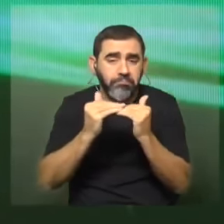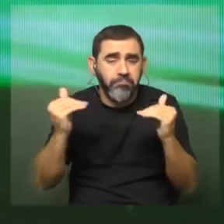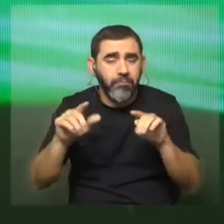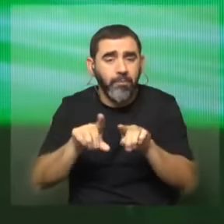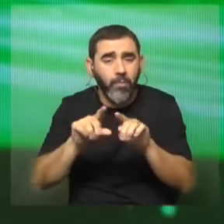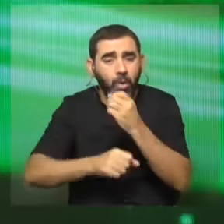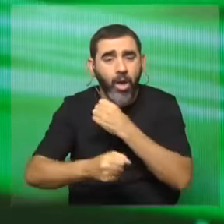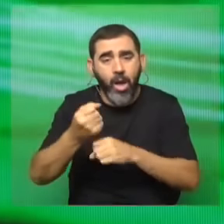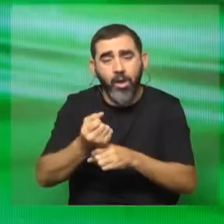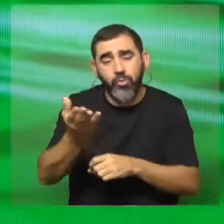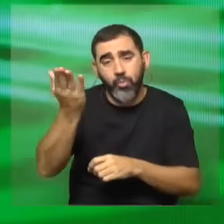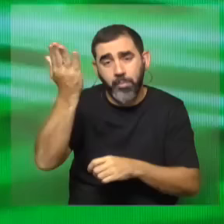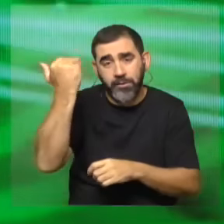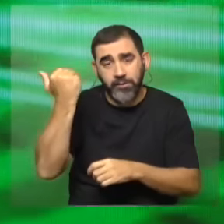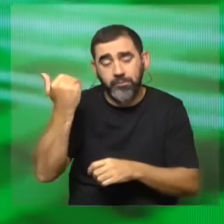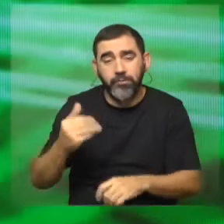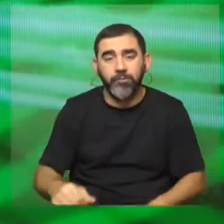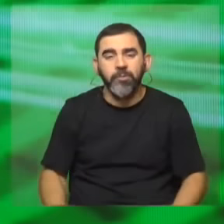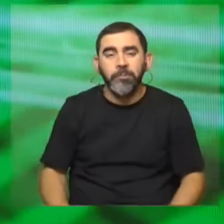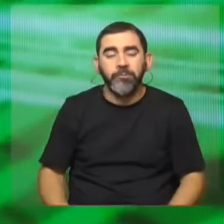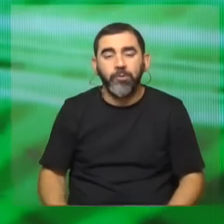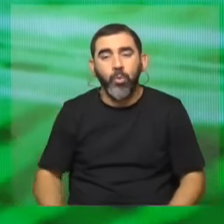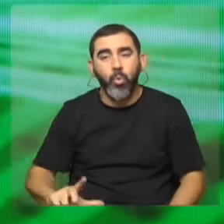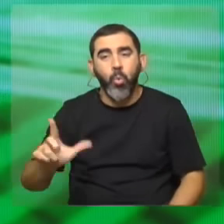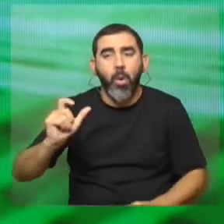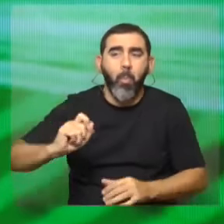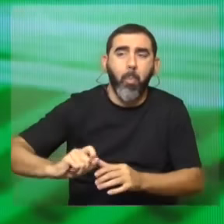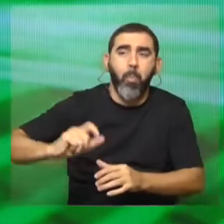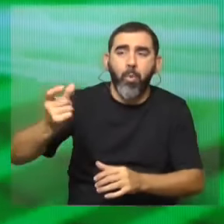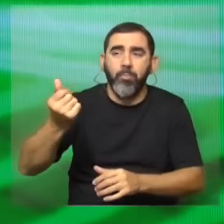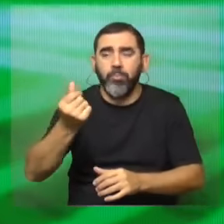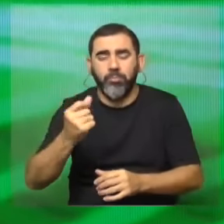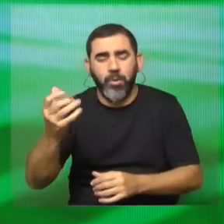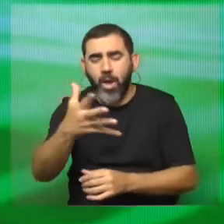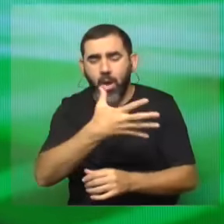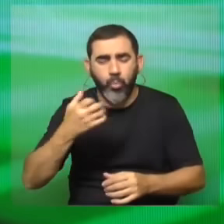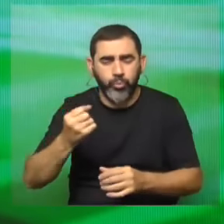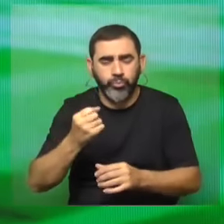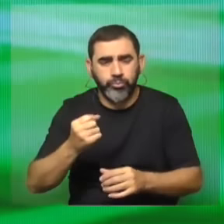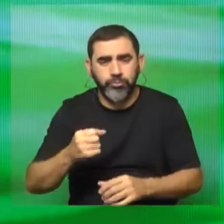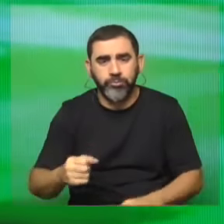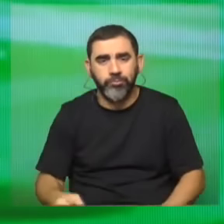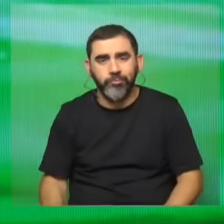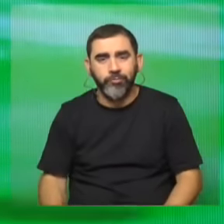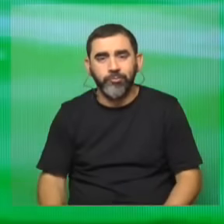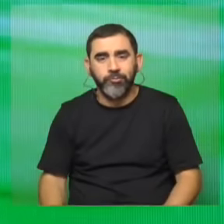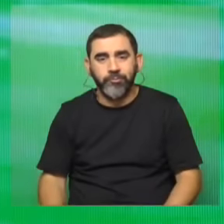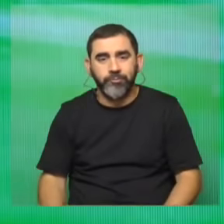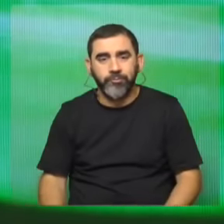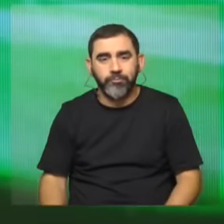que el año pasado o sea no no no hay un lo podemos llamar a un abuso de precio creo que el mercado a más lo regula